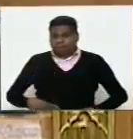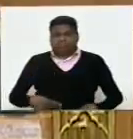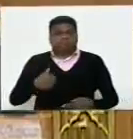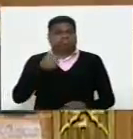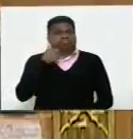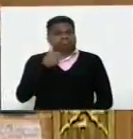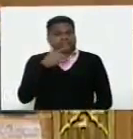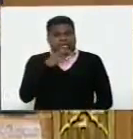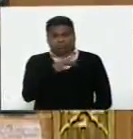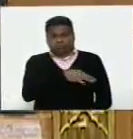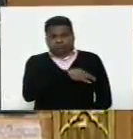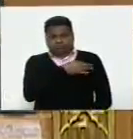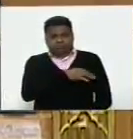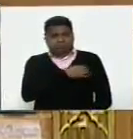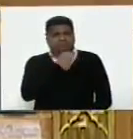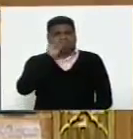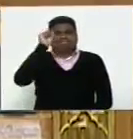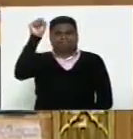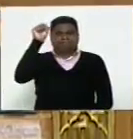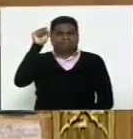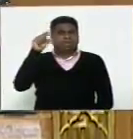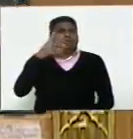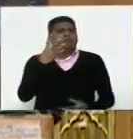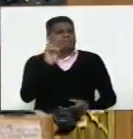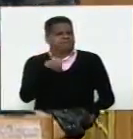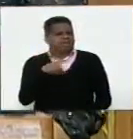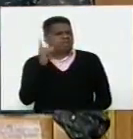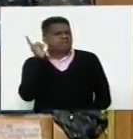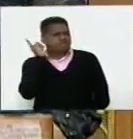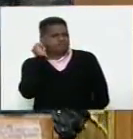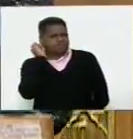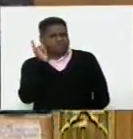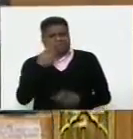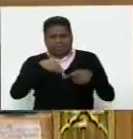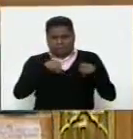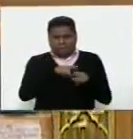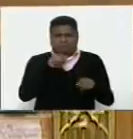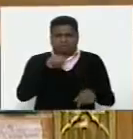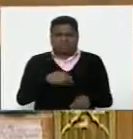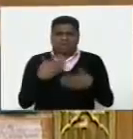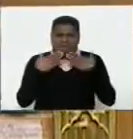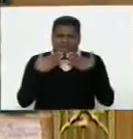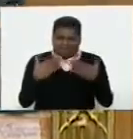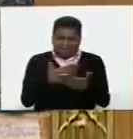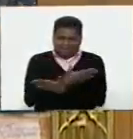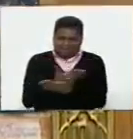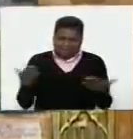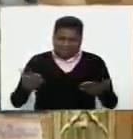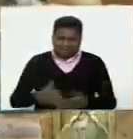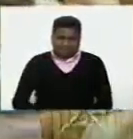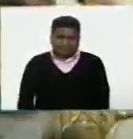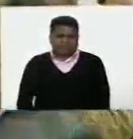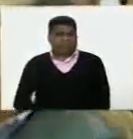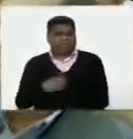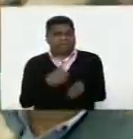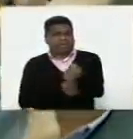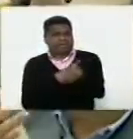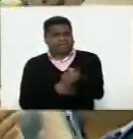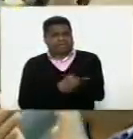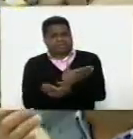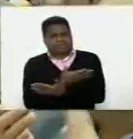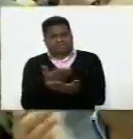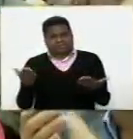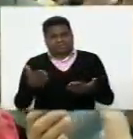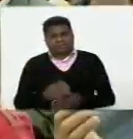tan socialista, tan feminista como esta. Muchas gracias, hermanas y hermanos.